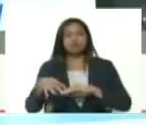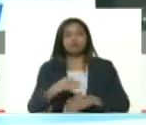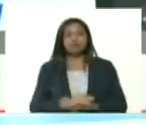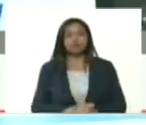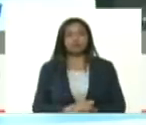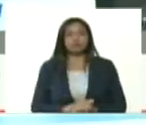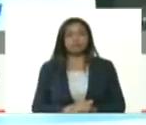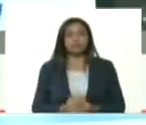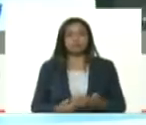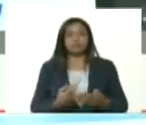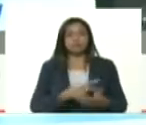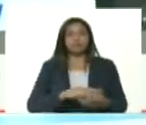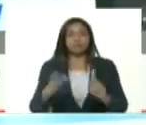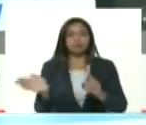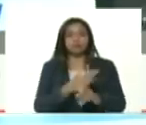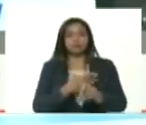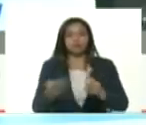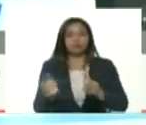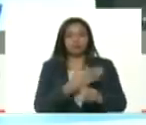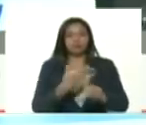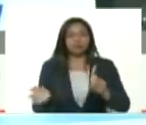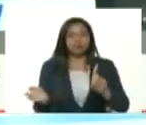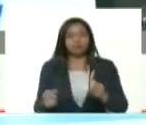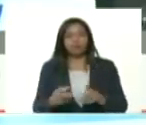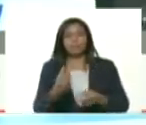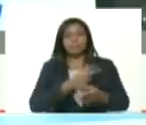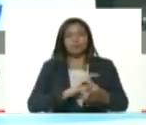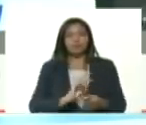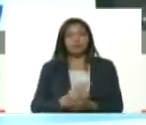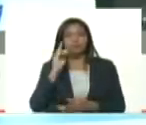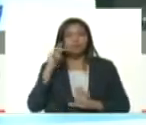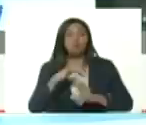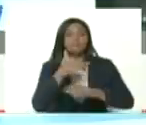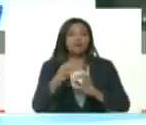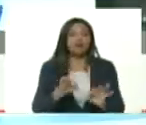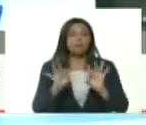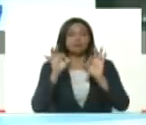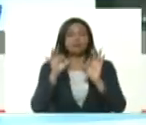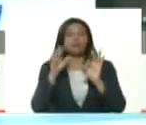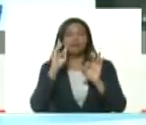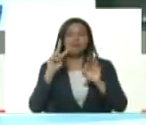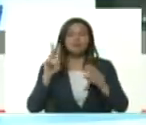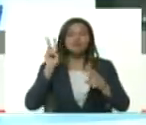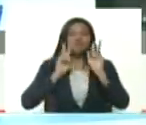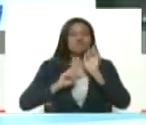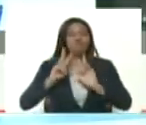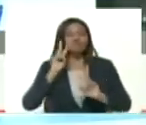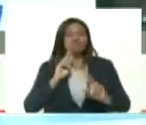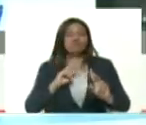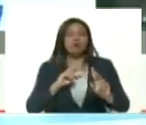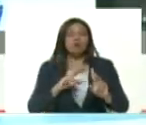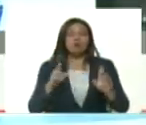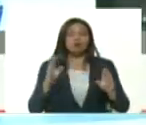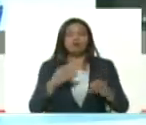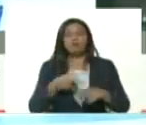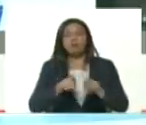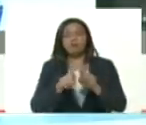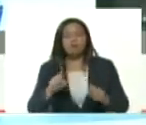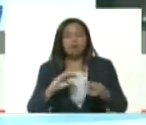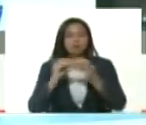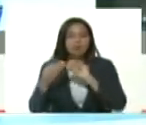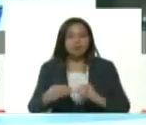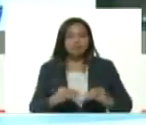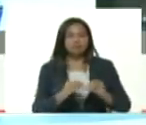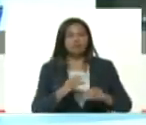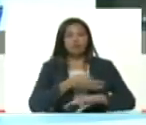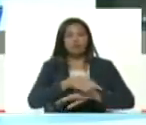más golpeado por el COVID-19. Ahí tenemos un plan especial de limpieza, desinfección y embellecimiento